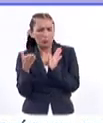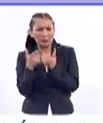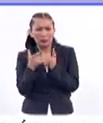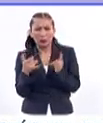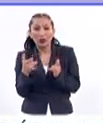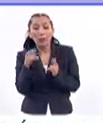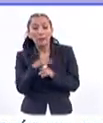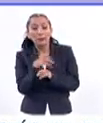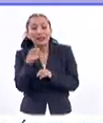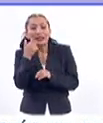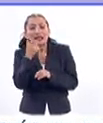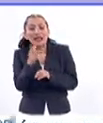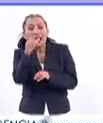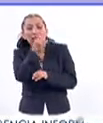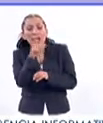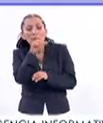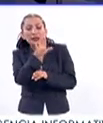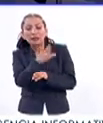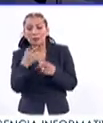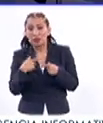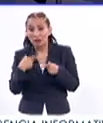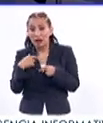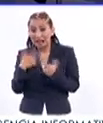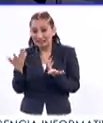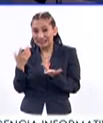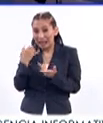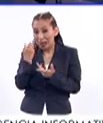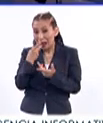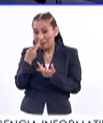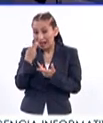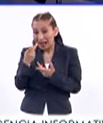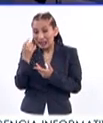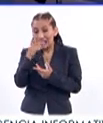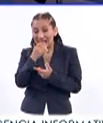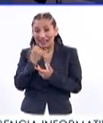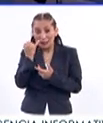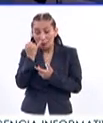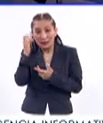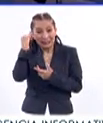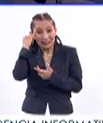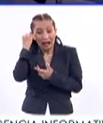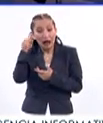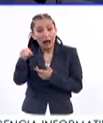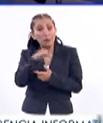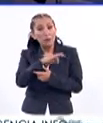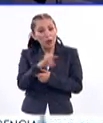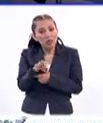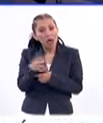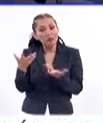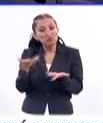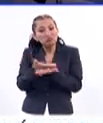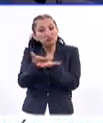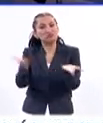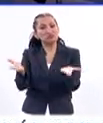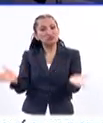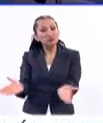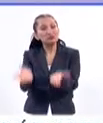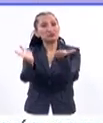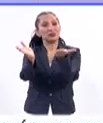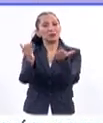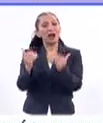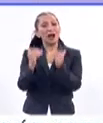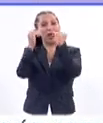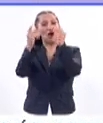está buscando que las lenguas y los integrantes de las comunidades indígenas tengan este impulso para